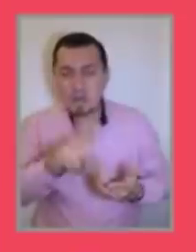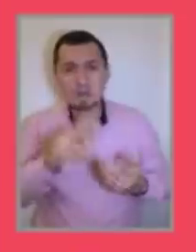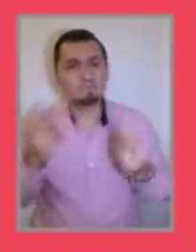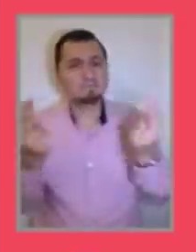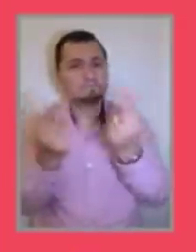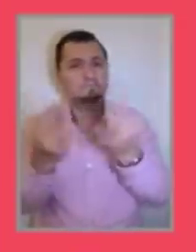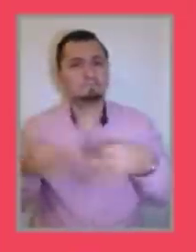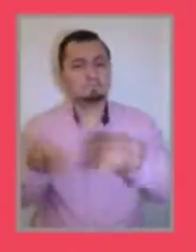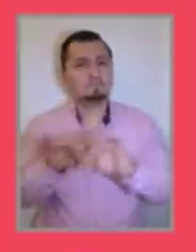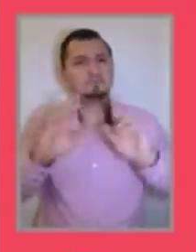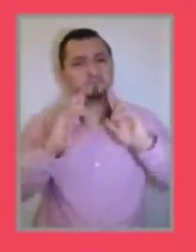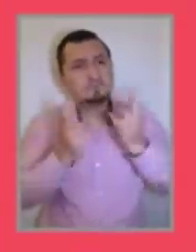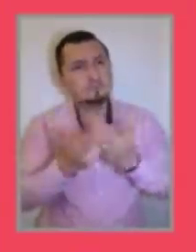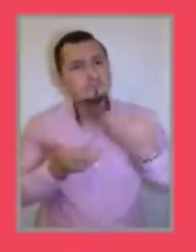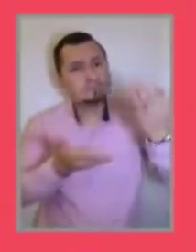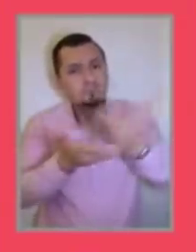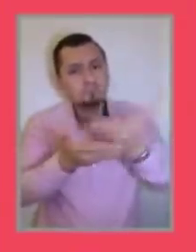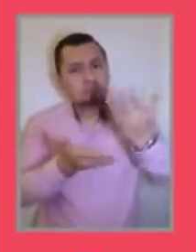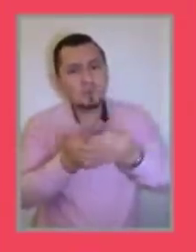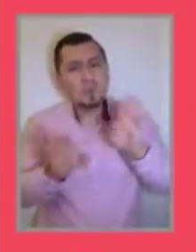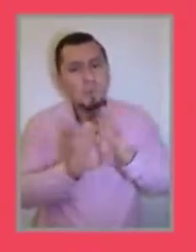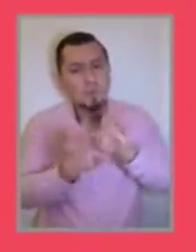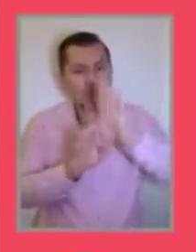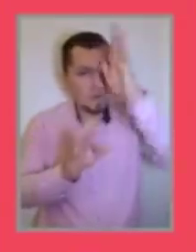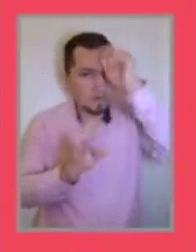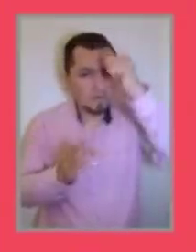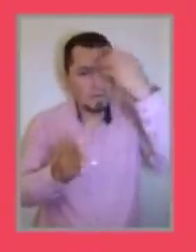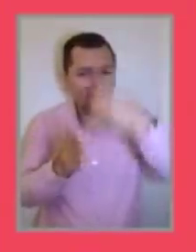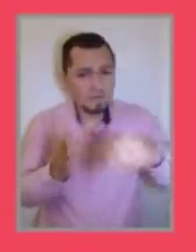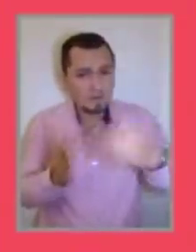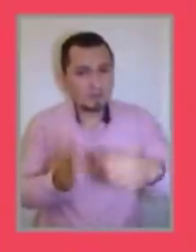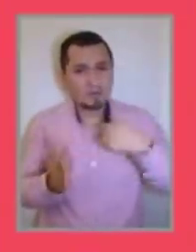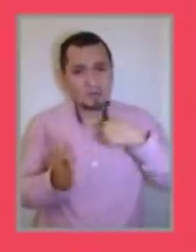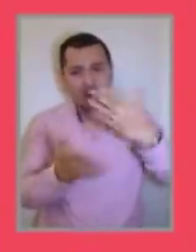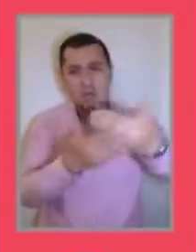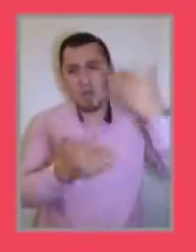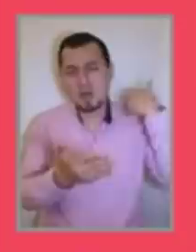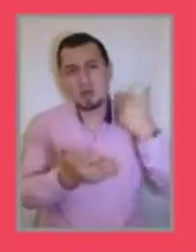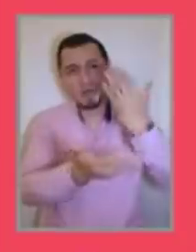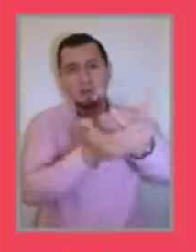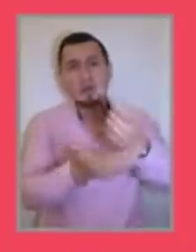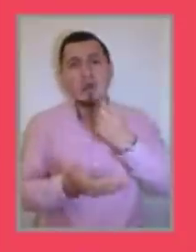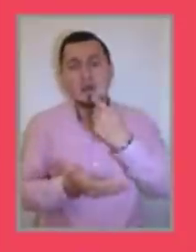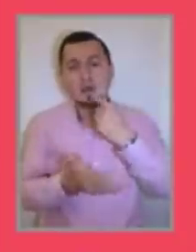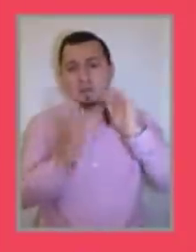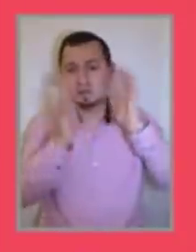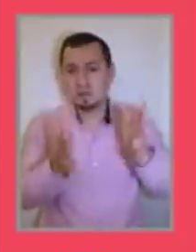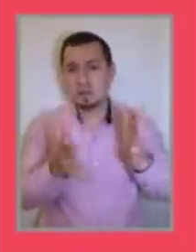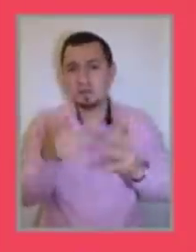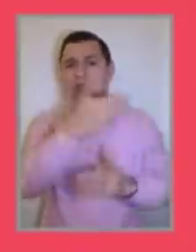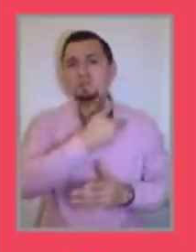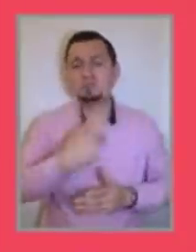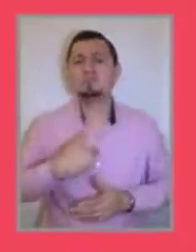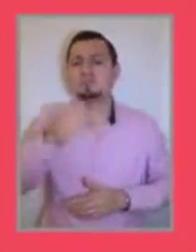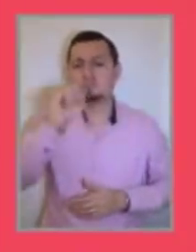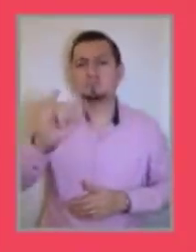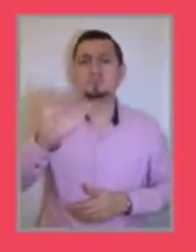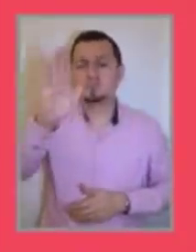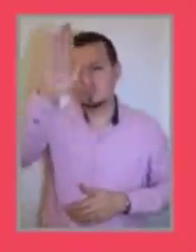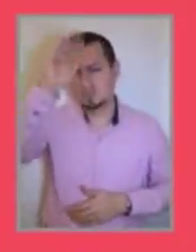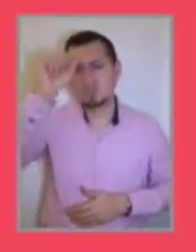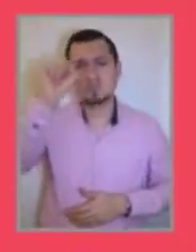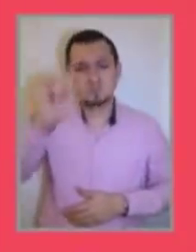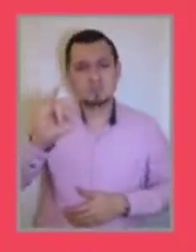sentarse a platicar en específico la agenda de pendientes que yo puse sobre la mesa con el presidente de México. El presidente se comprometió conmigo a que se iba a atender